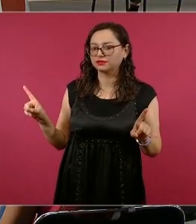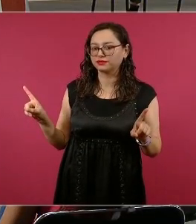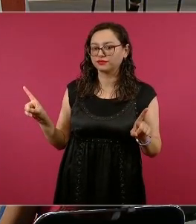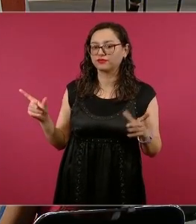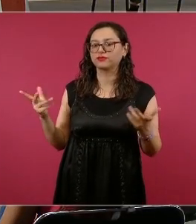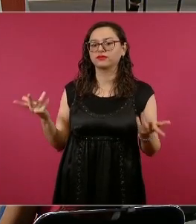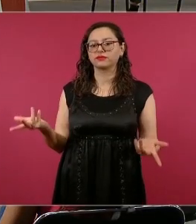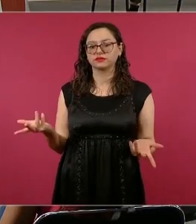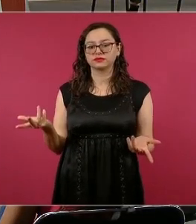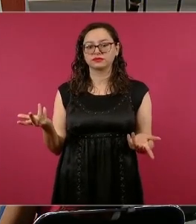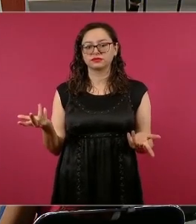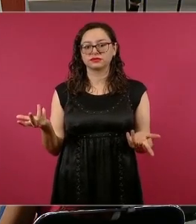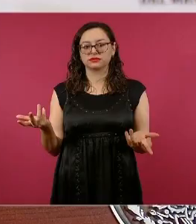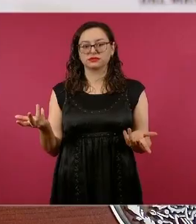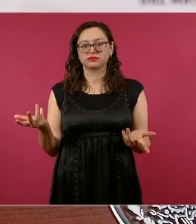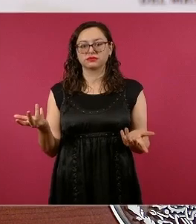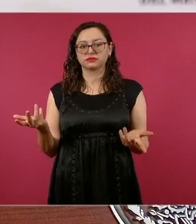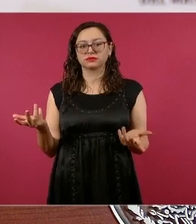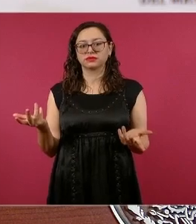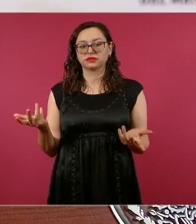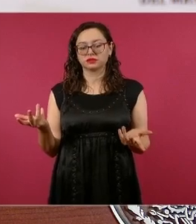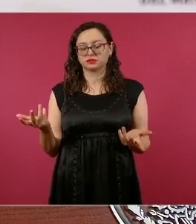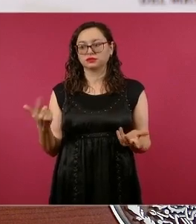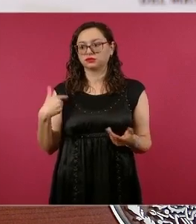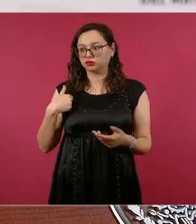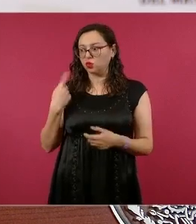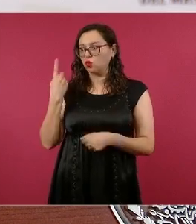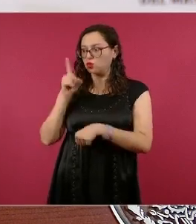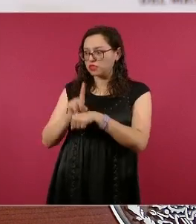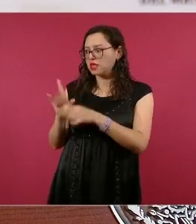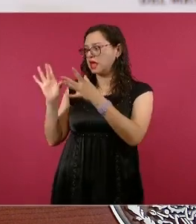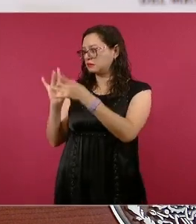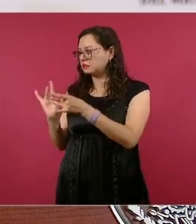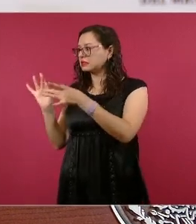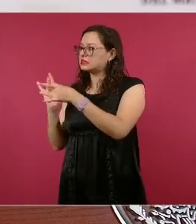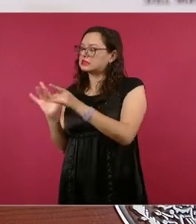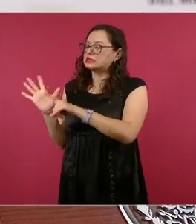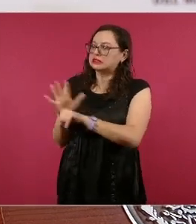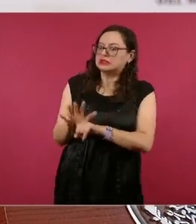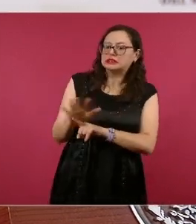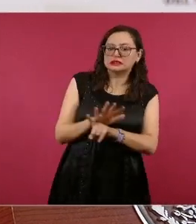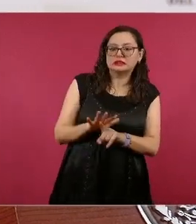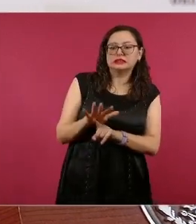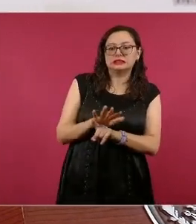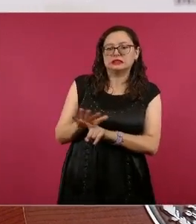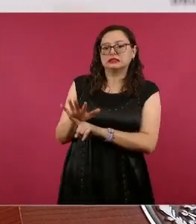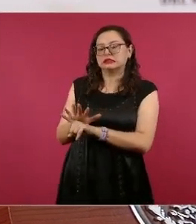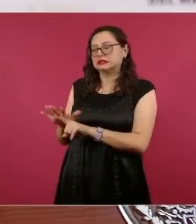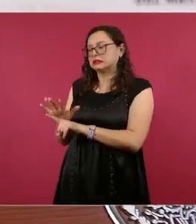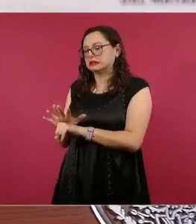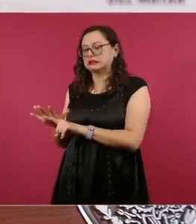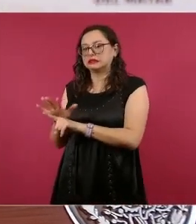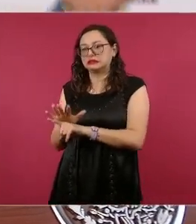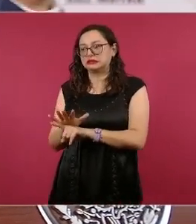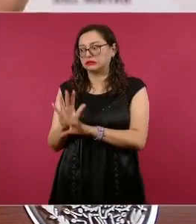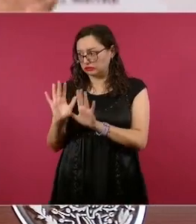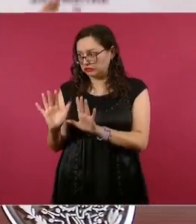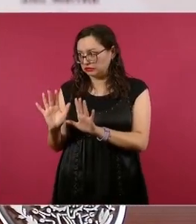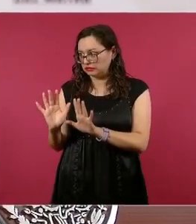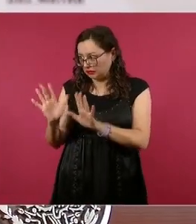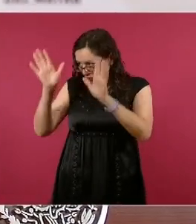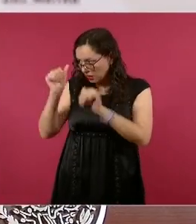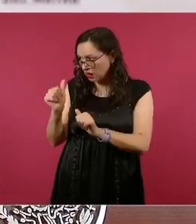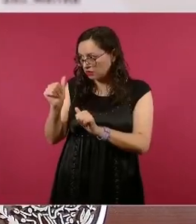Me llevó casi un día convencerlos. Me apliqué a fondo y seguimos